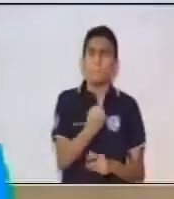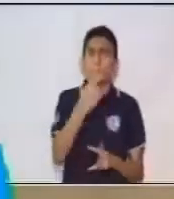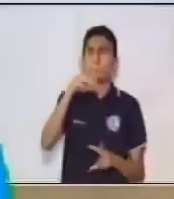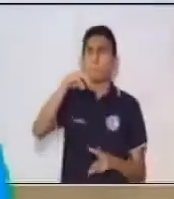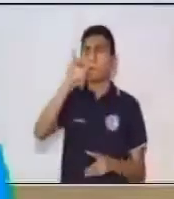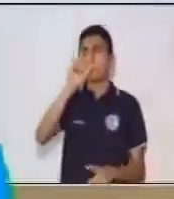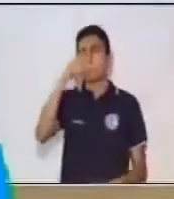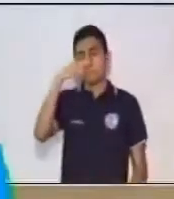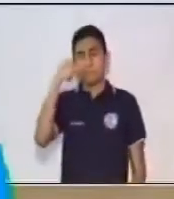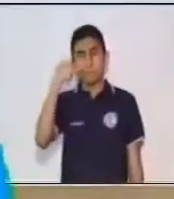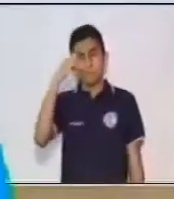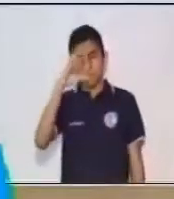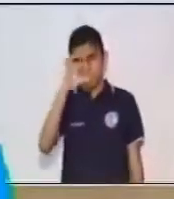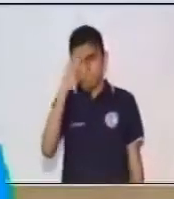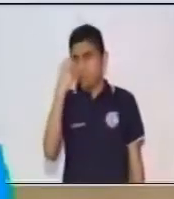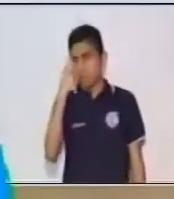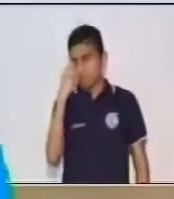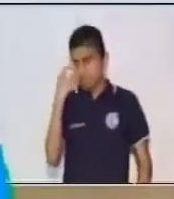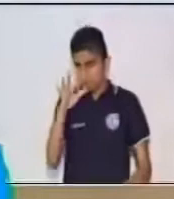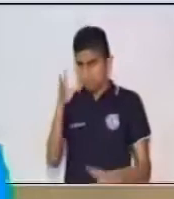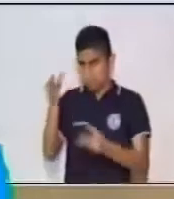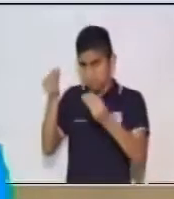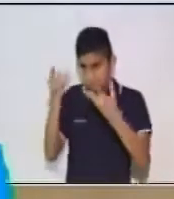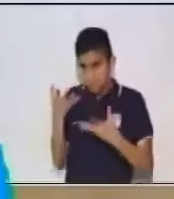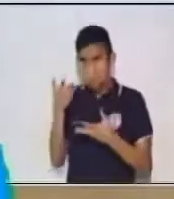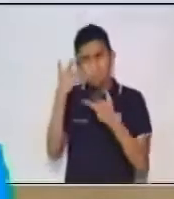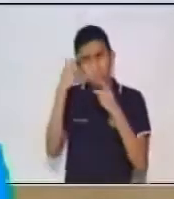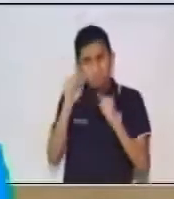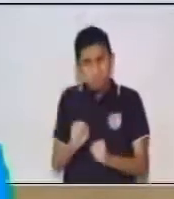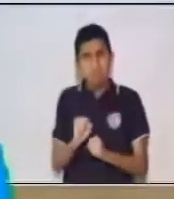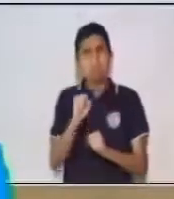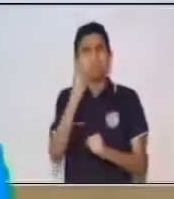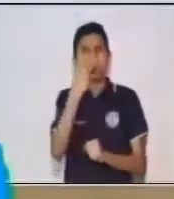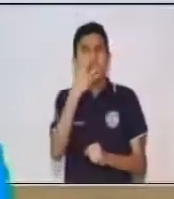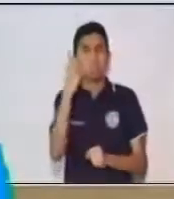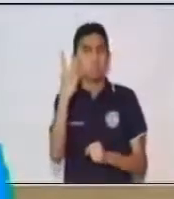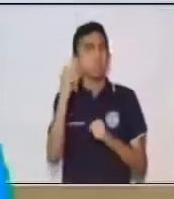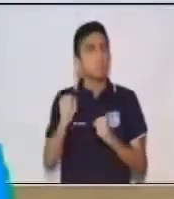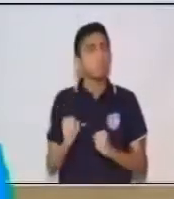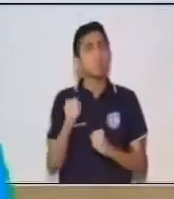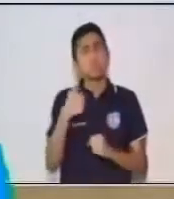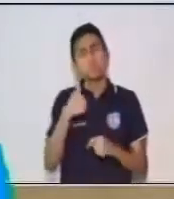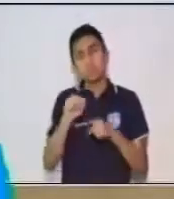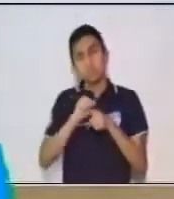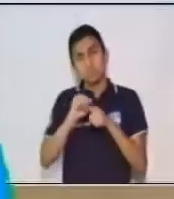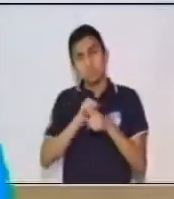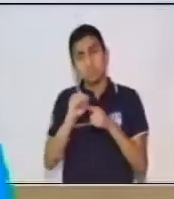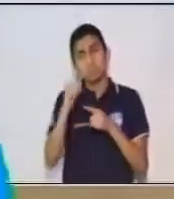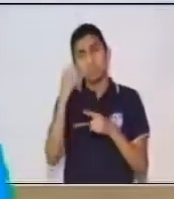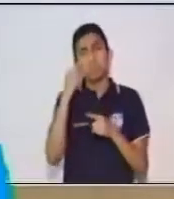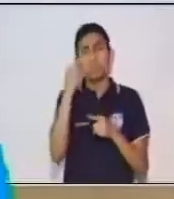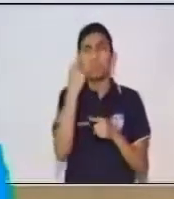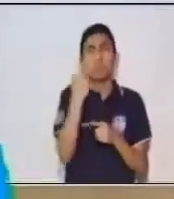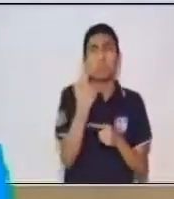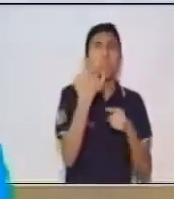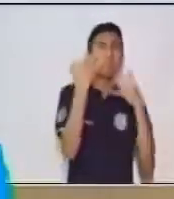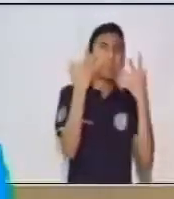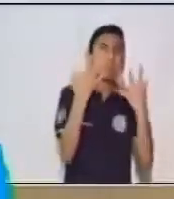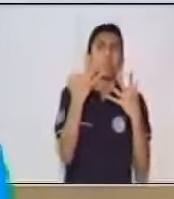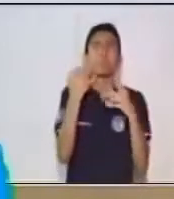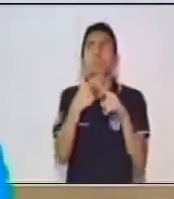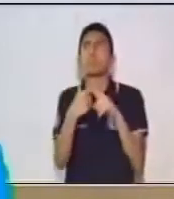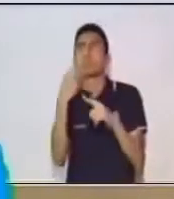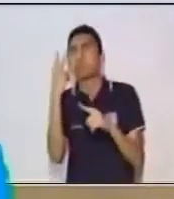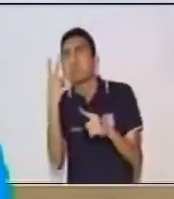múltiplos, ¿verdad? Que nos dan entre los factores que podrían dar 32. Entonces buscamos 8 por